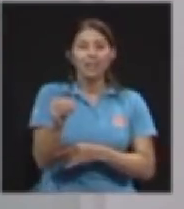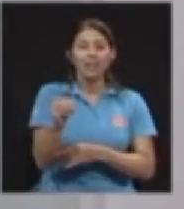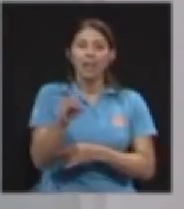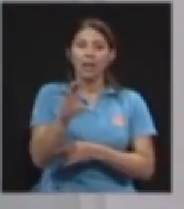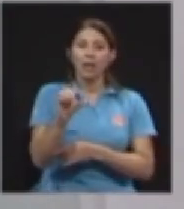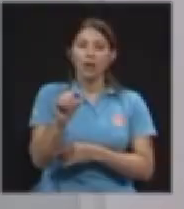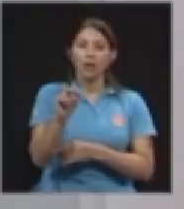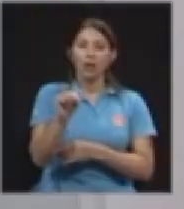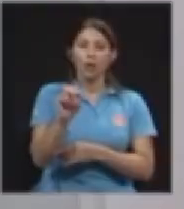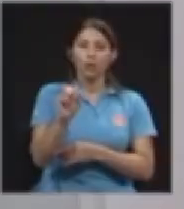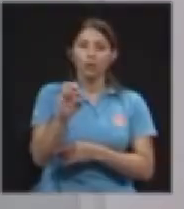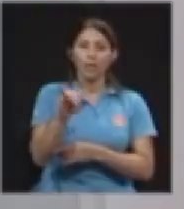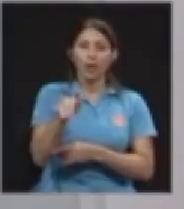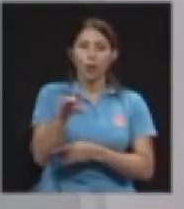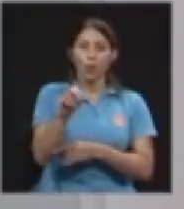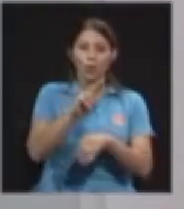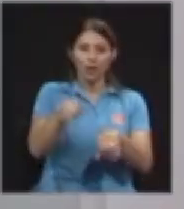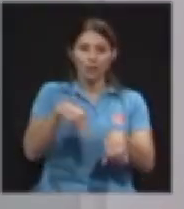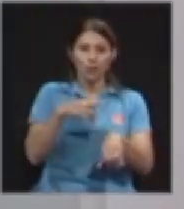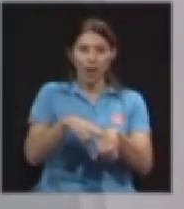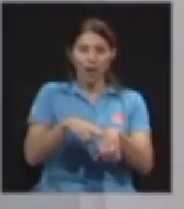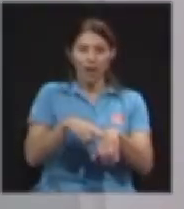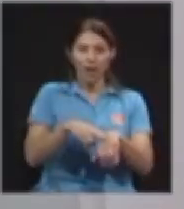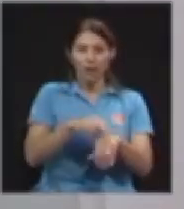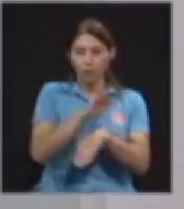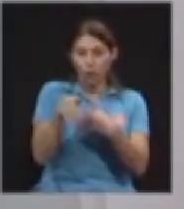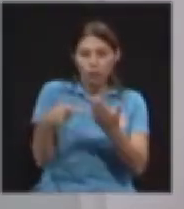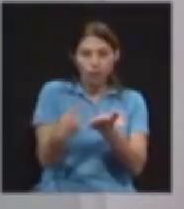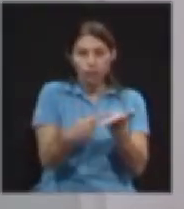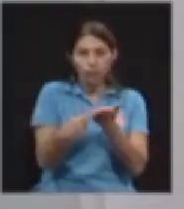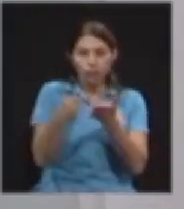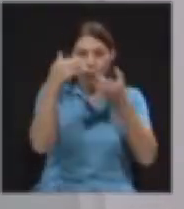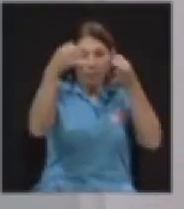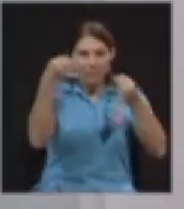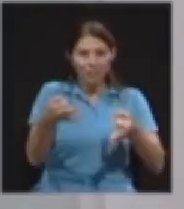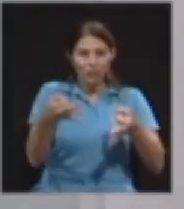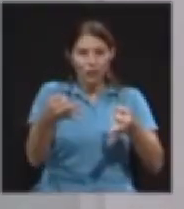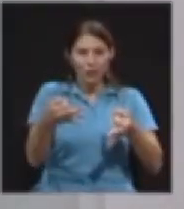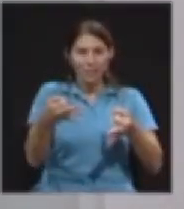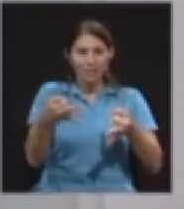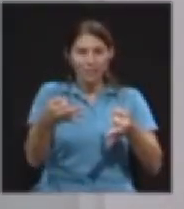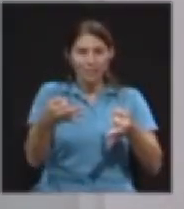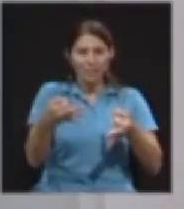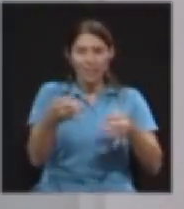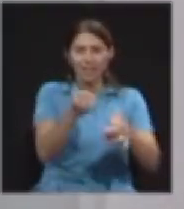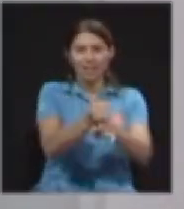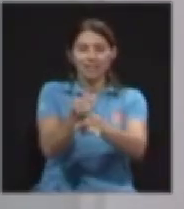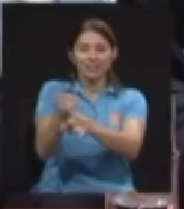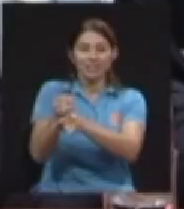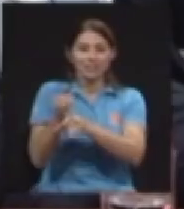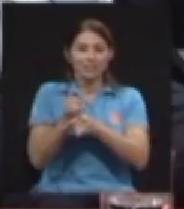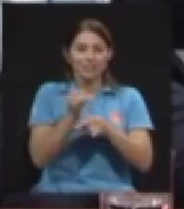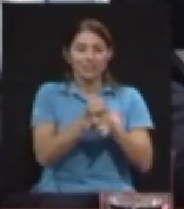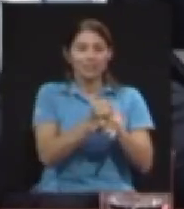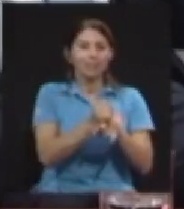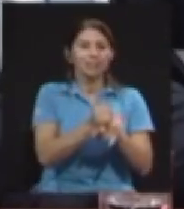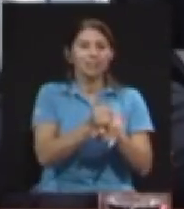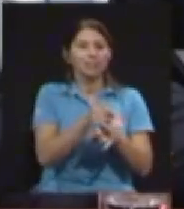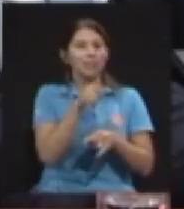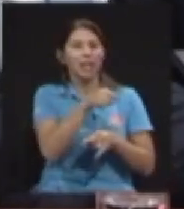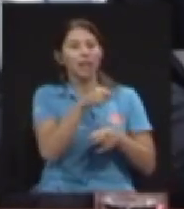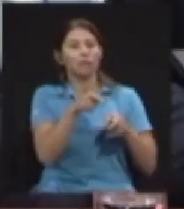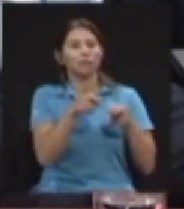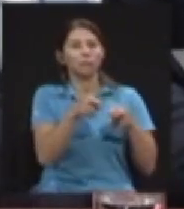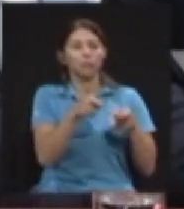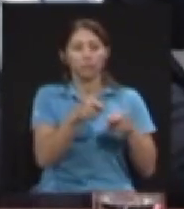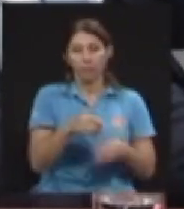toman ciertas decisiones sobre los entes que don Edgar gestiona. Bueno, la segunda parte de lo que